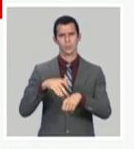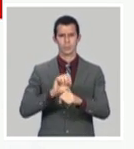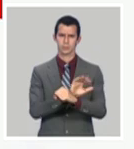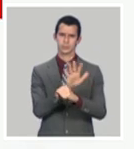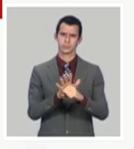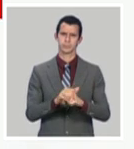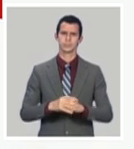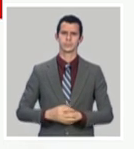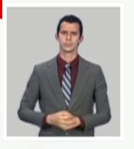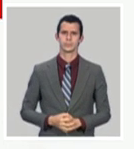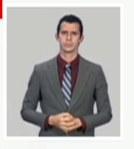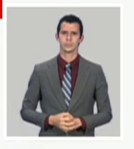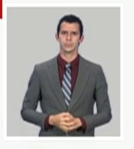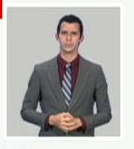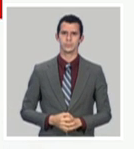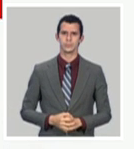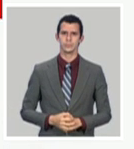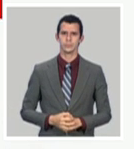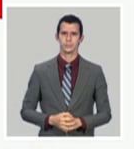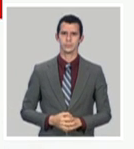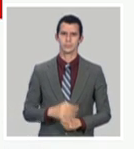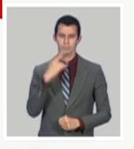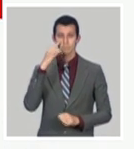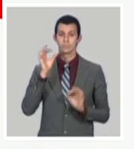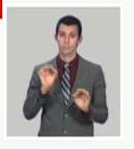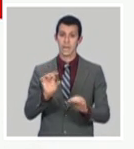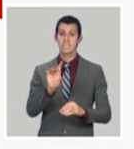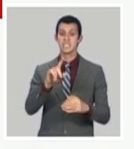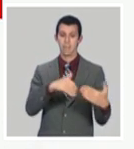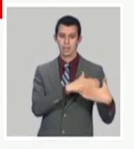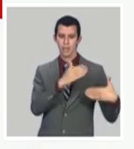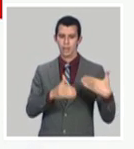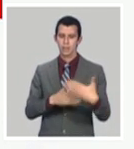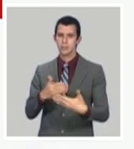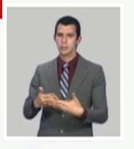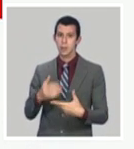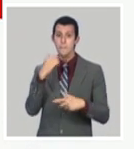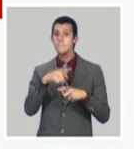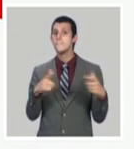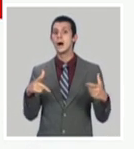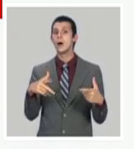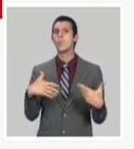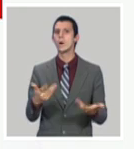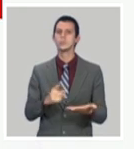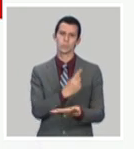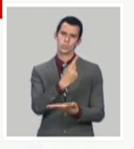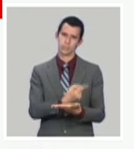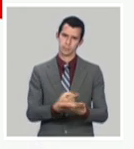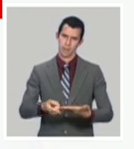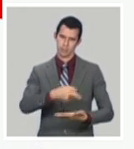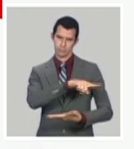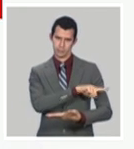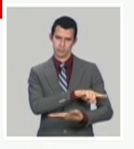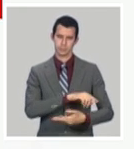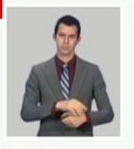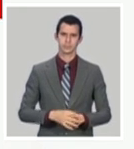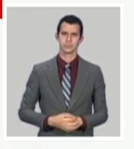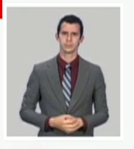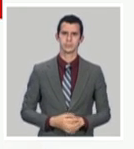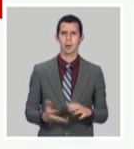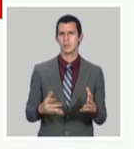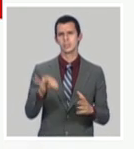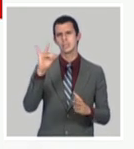incremento sostenido en los últimos 15 días, marcado en la última semana, que tuvimos una cifra superior a los 7.000,